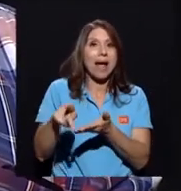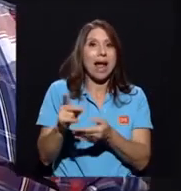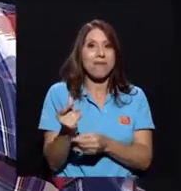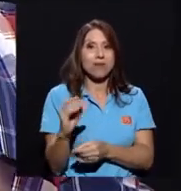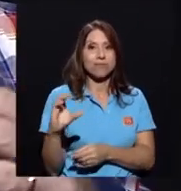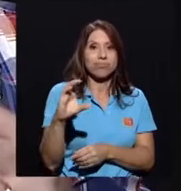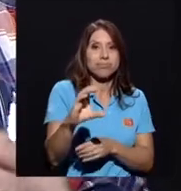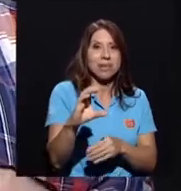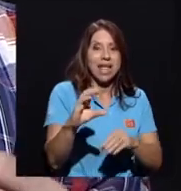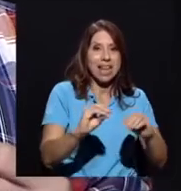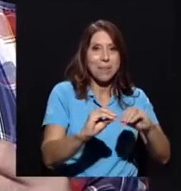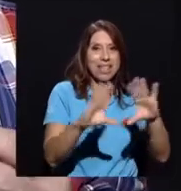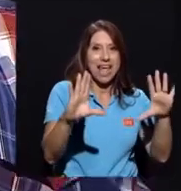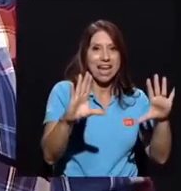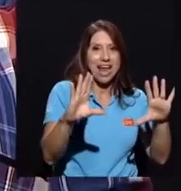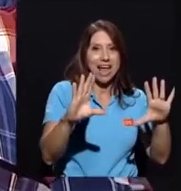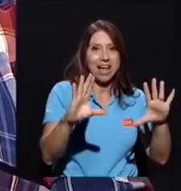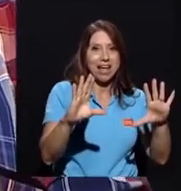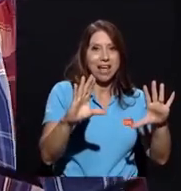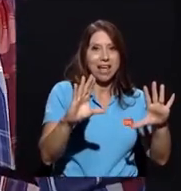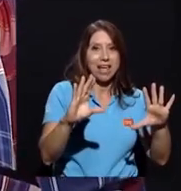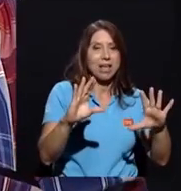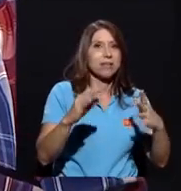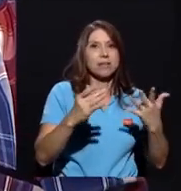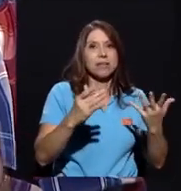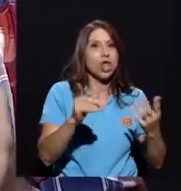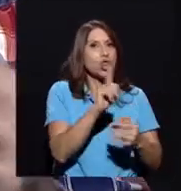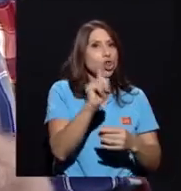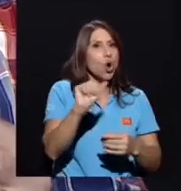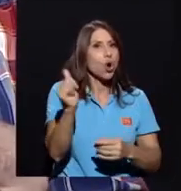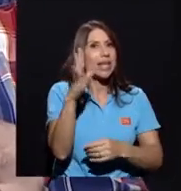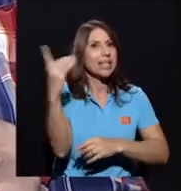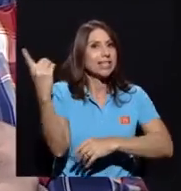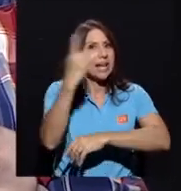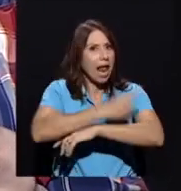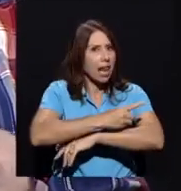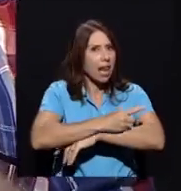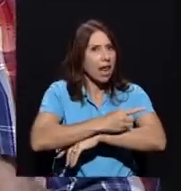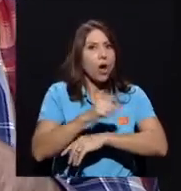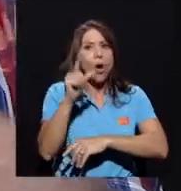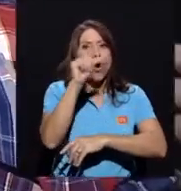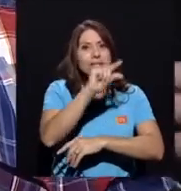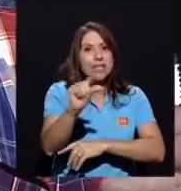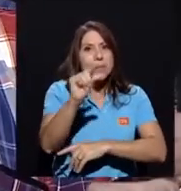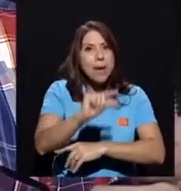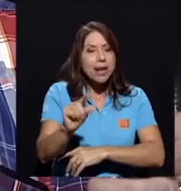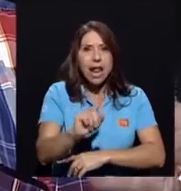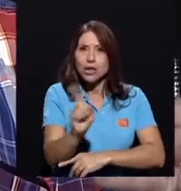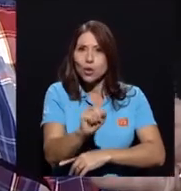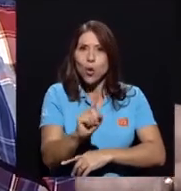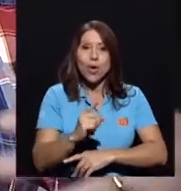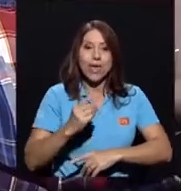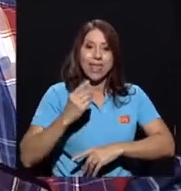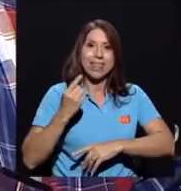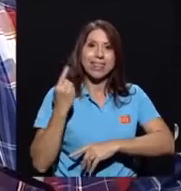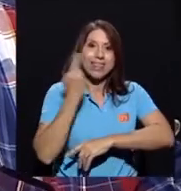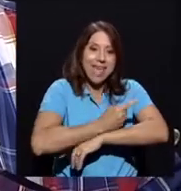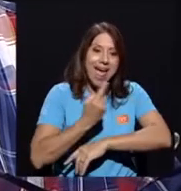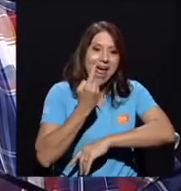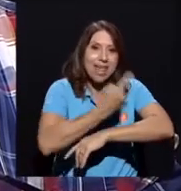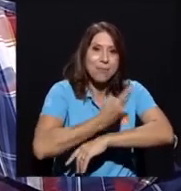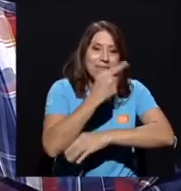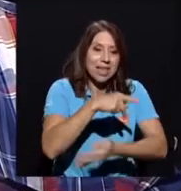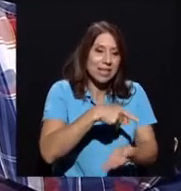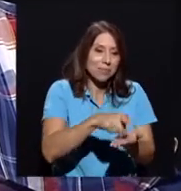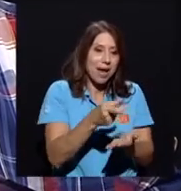y xesús diariamente o sea no o quincenal ni semanal sino diariamente y para dónde trabajar y salían a la calle